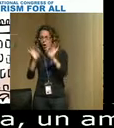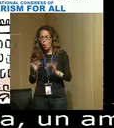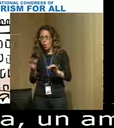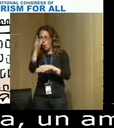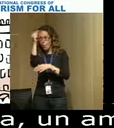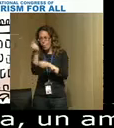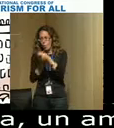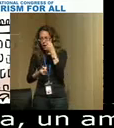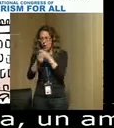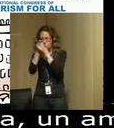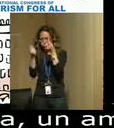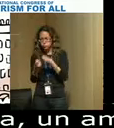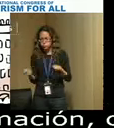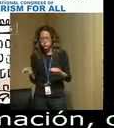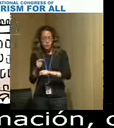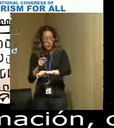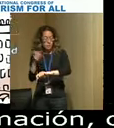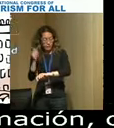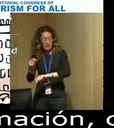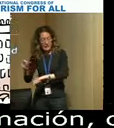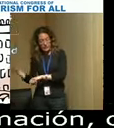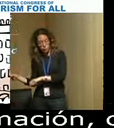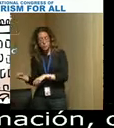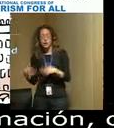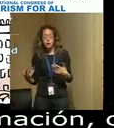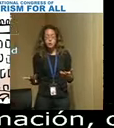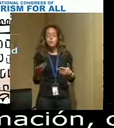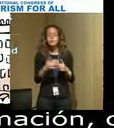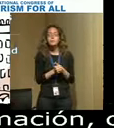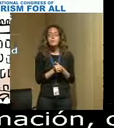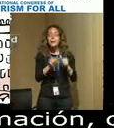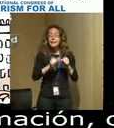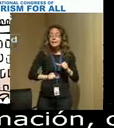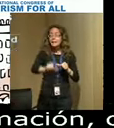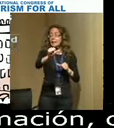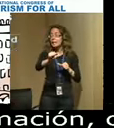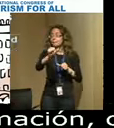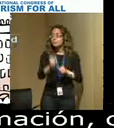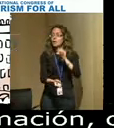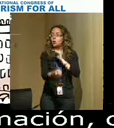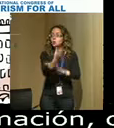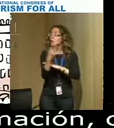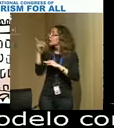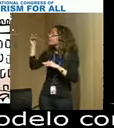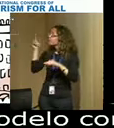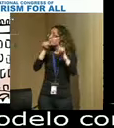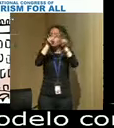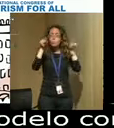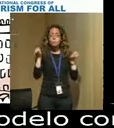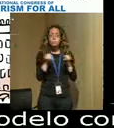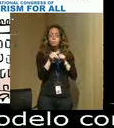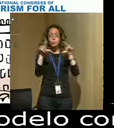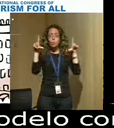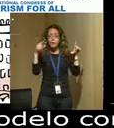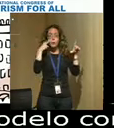partir de ahí obtenemos unas relaciones de causa-efecto. A partir de esa estimación, pasamos por favor, se obtiene este cuadro. Cuidado con este